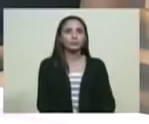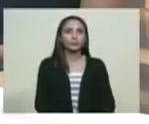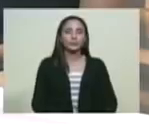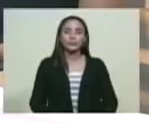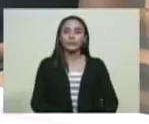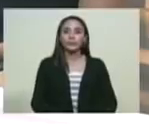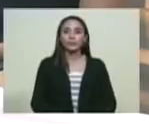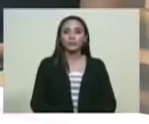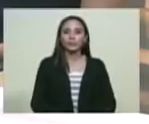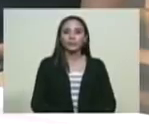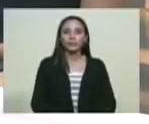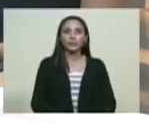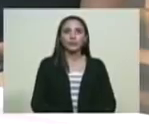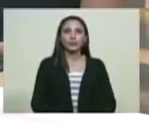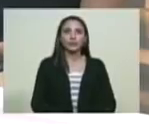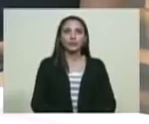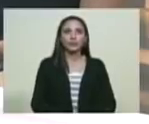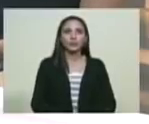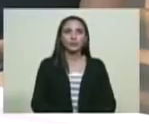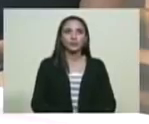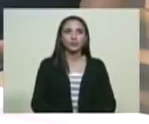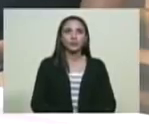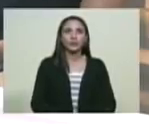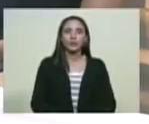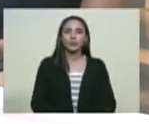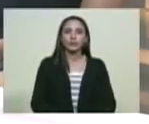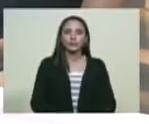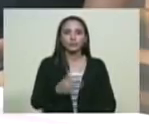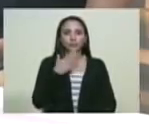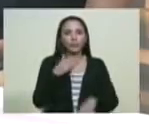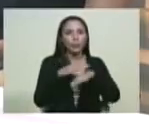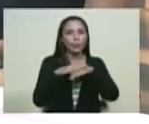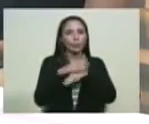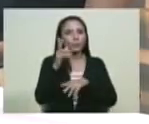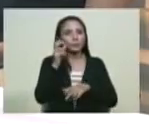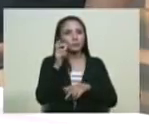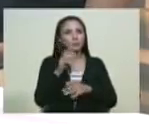por supuesto, en próximas emisiones de La Noticia. Por lo pronto, despedimos este avance en directo. Buenas tardes.